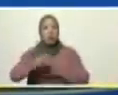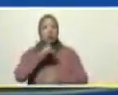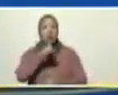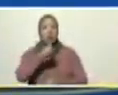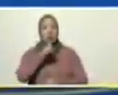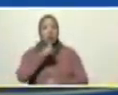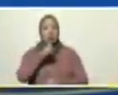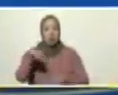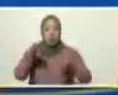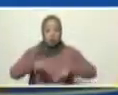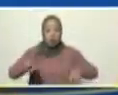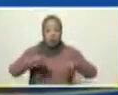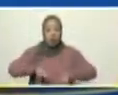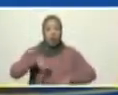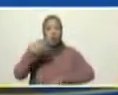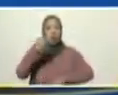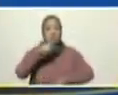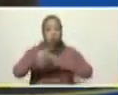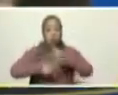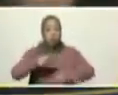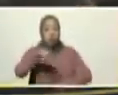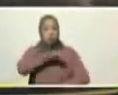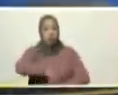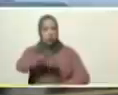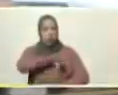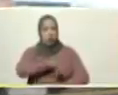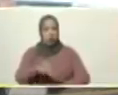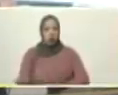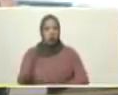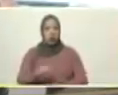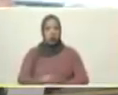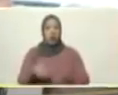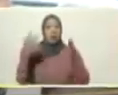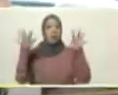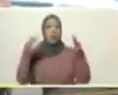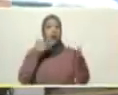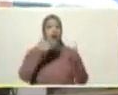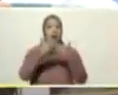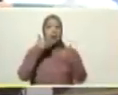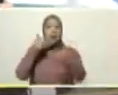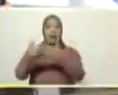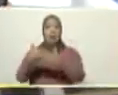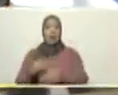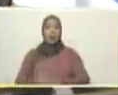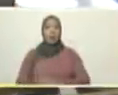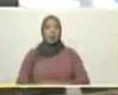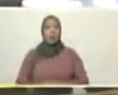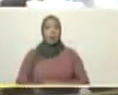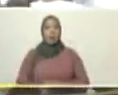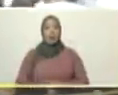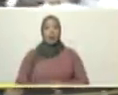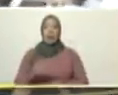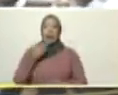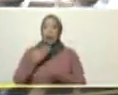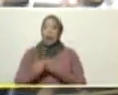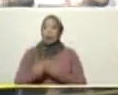resistencia, pero muy poco socialismo. Entonces, espero poder llevarme esto de aquí. Muchas gracias. Thank you very much,